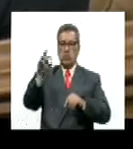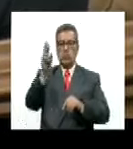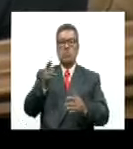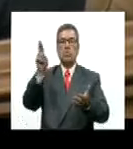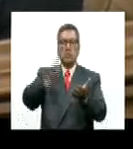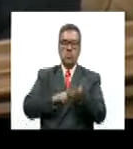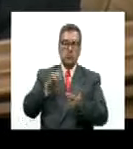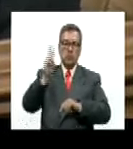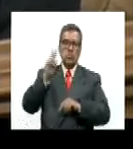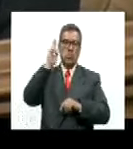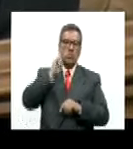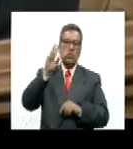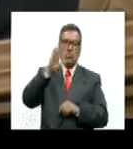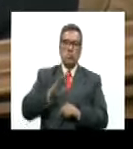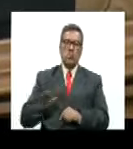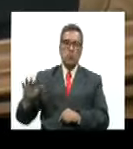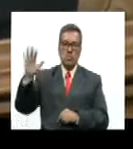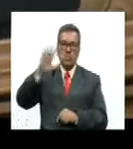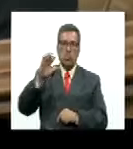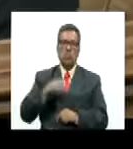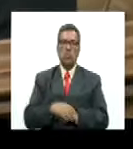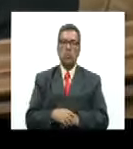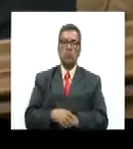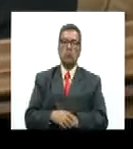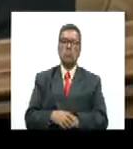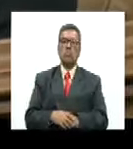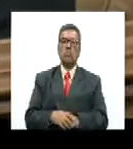reelecto de la República Bolivariana de Venezuela.